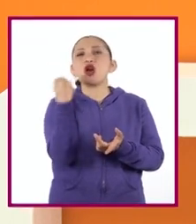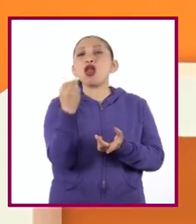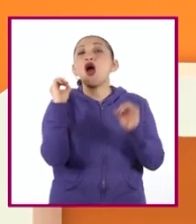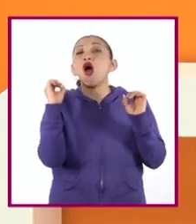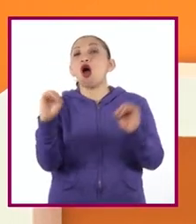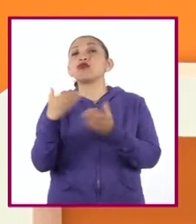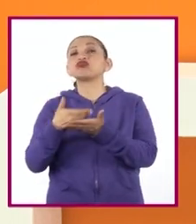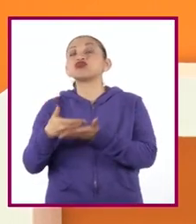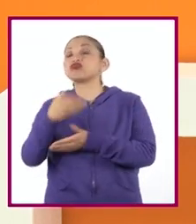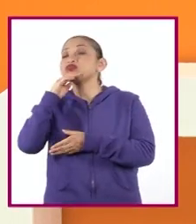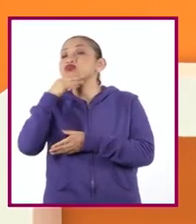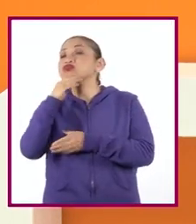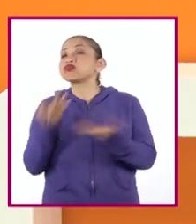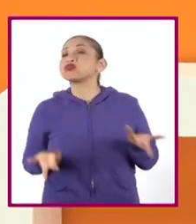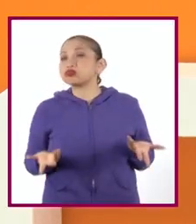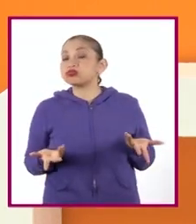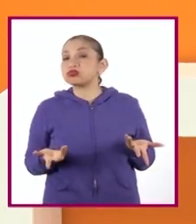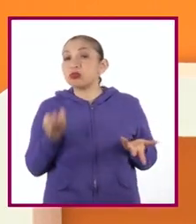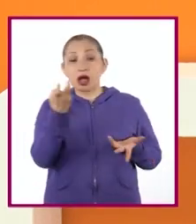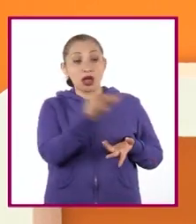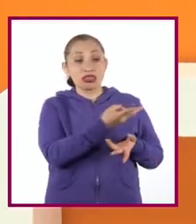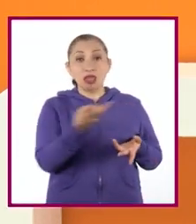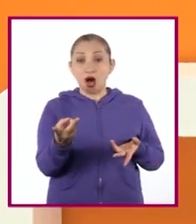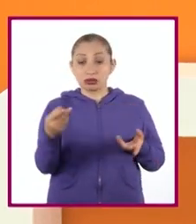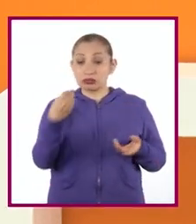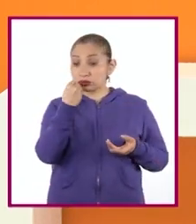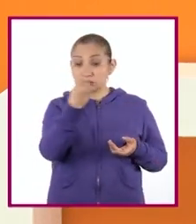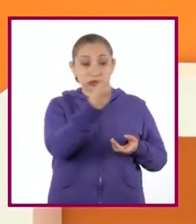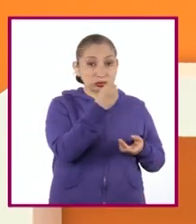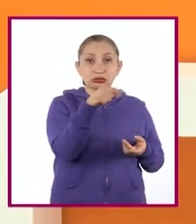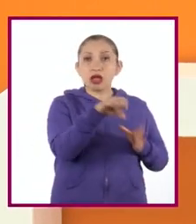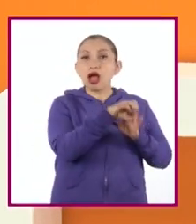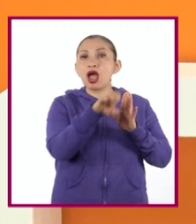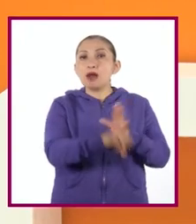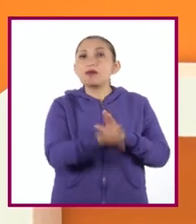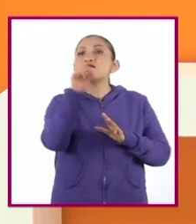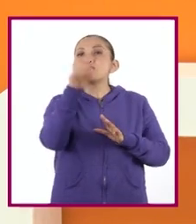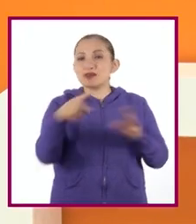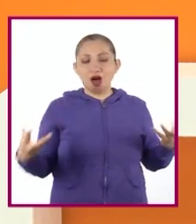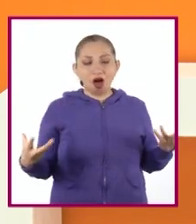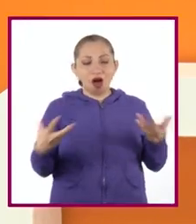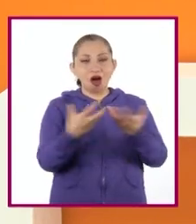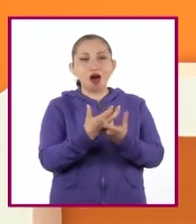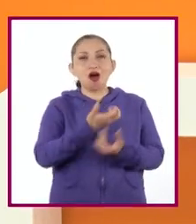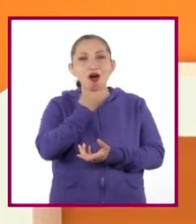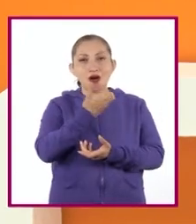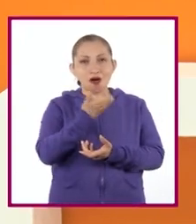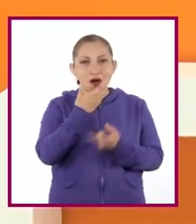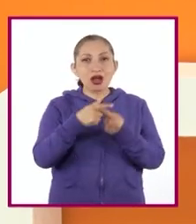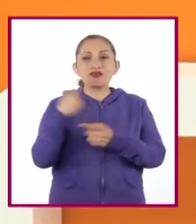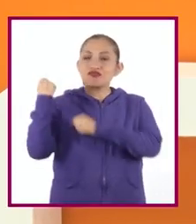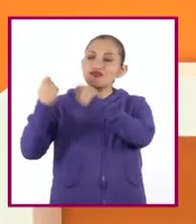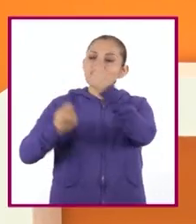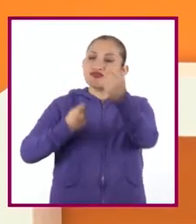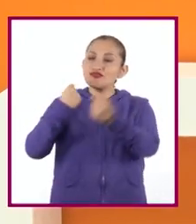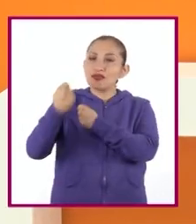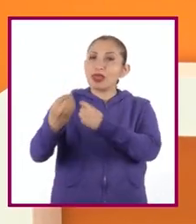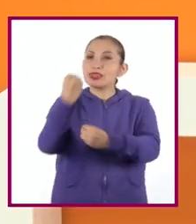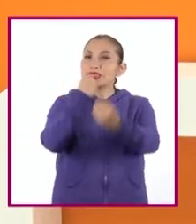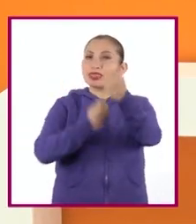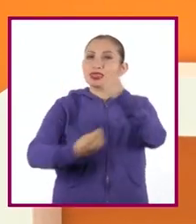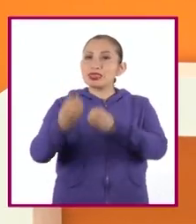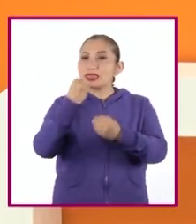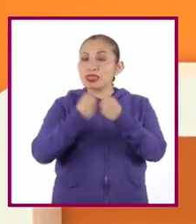o pozole? Pues estos platillos son ejemplo de la mezcla de costumbres y tradiciones